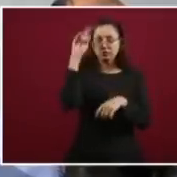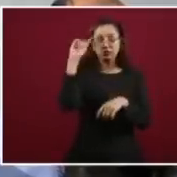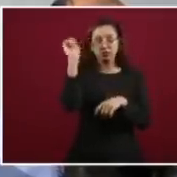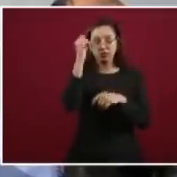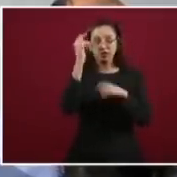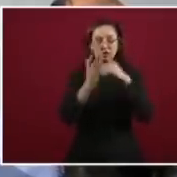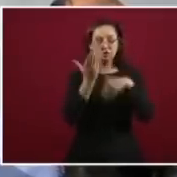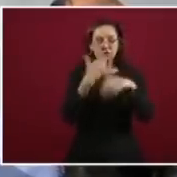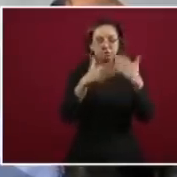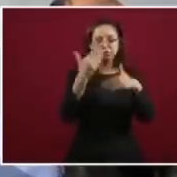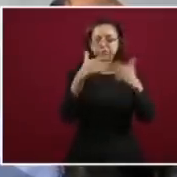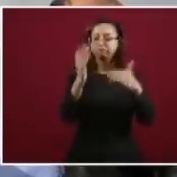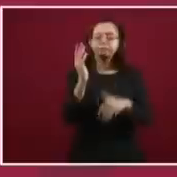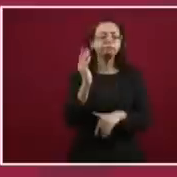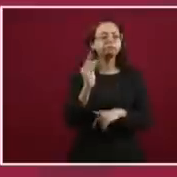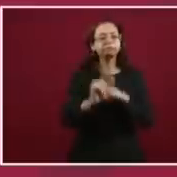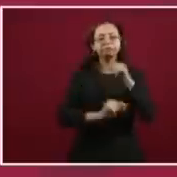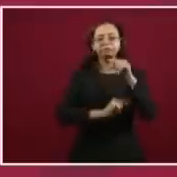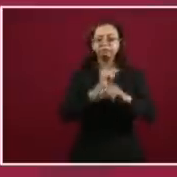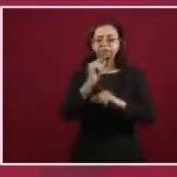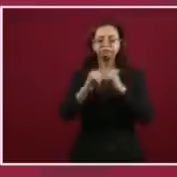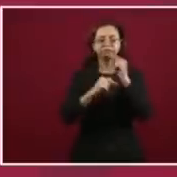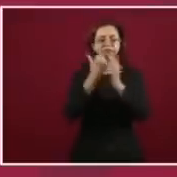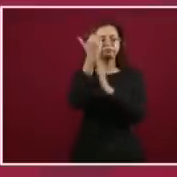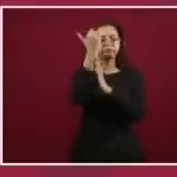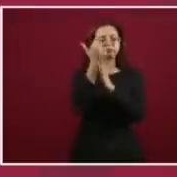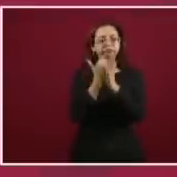tecnología retrocedimos